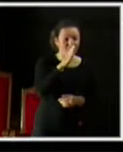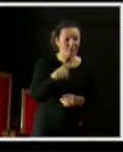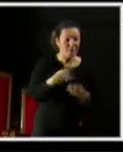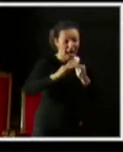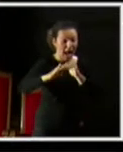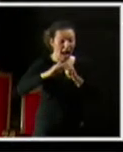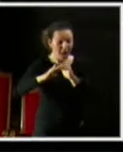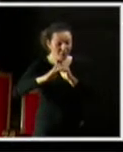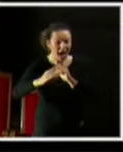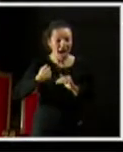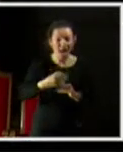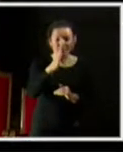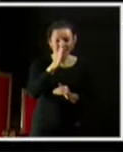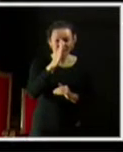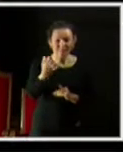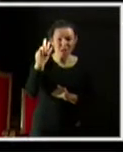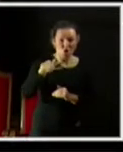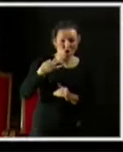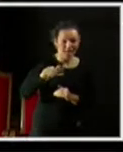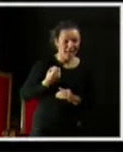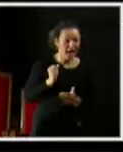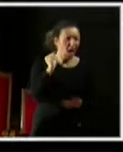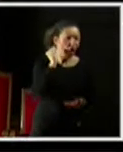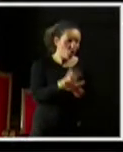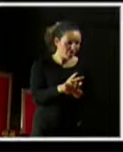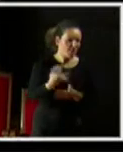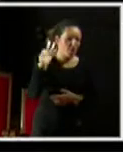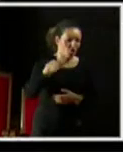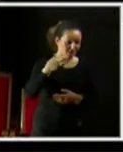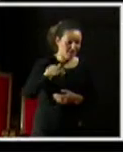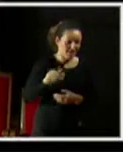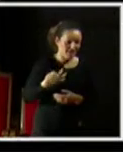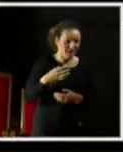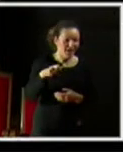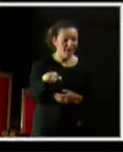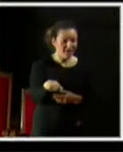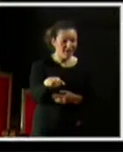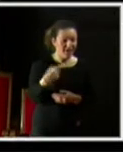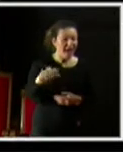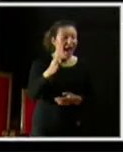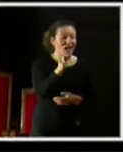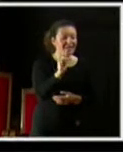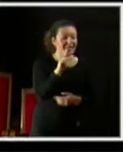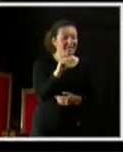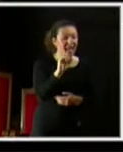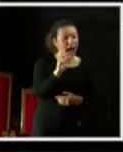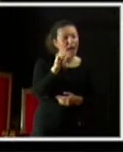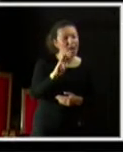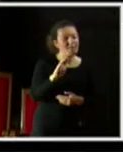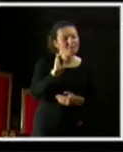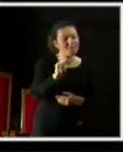mar beben y orinan y vuelven a orinar las fibromas tilapias que se